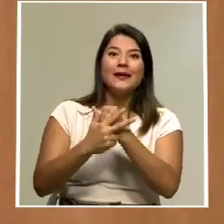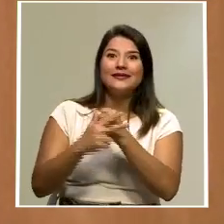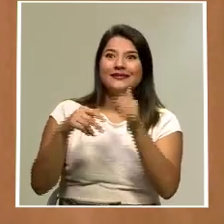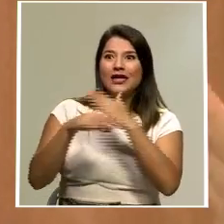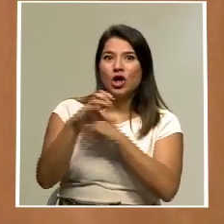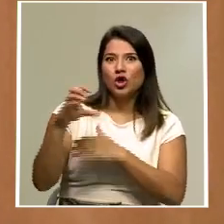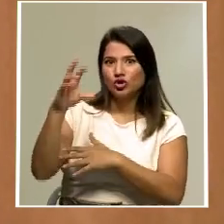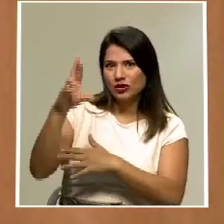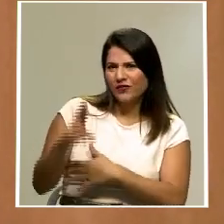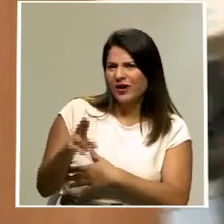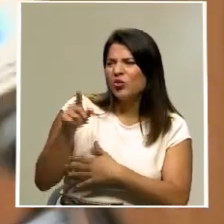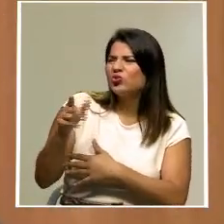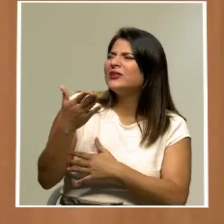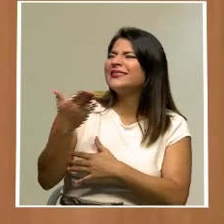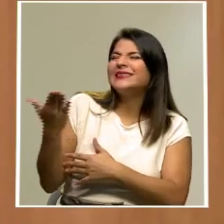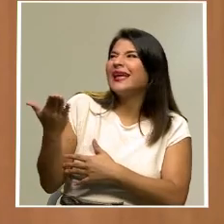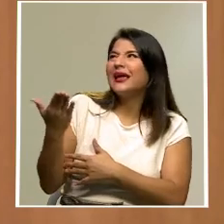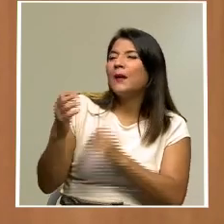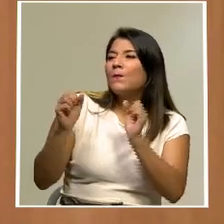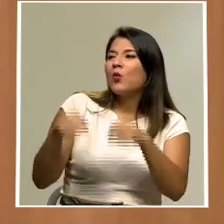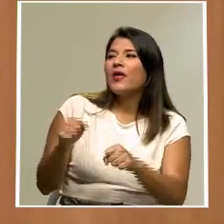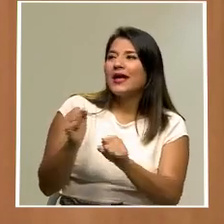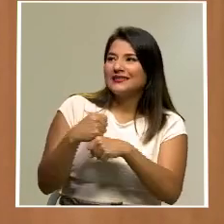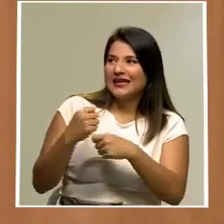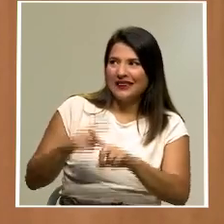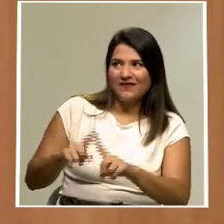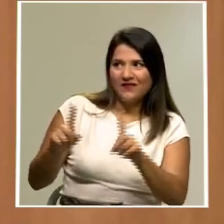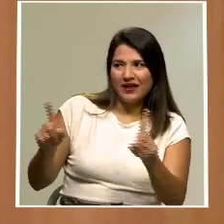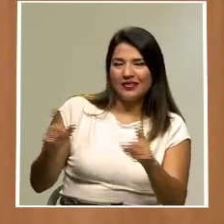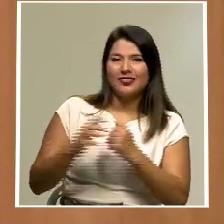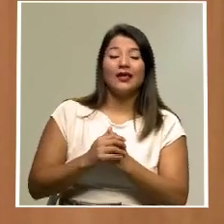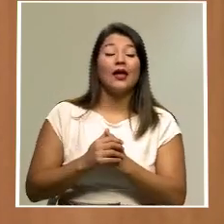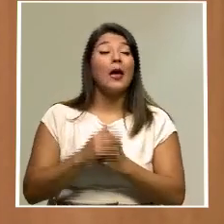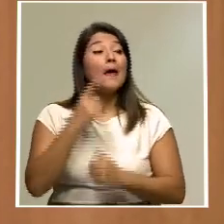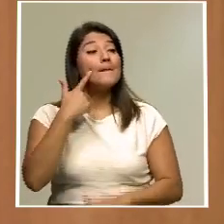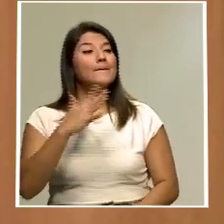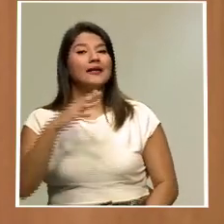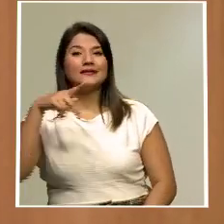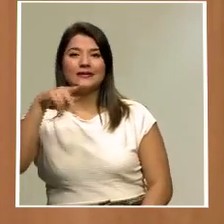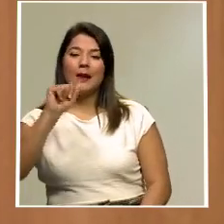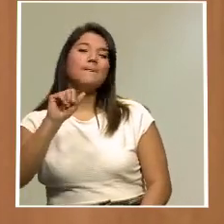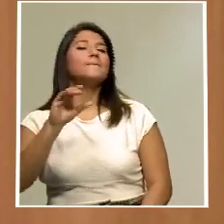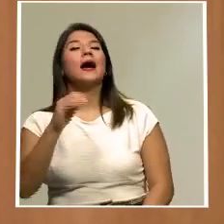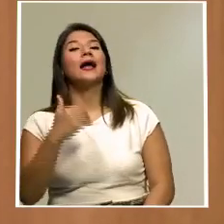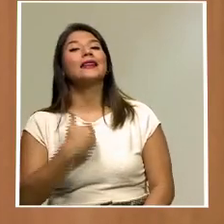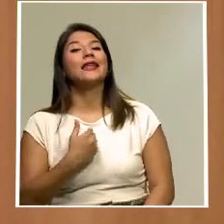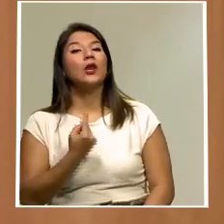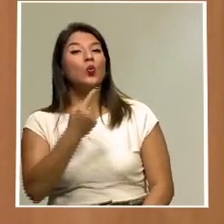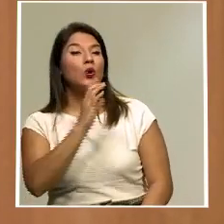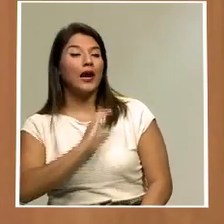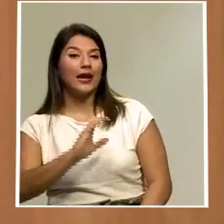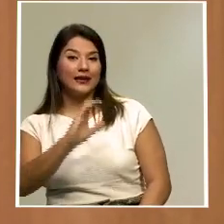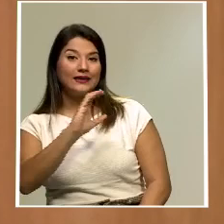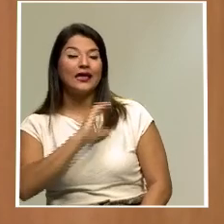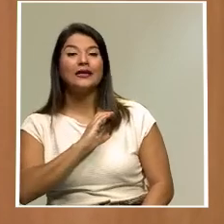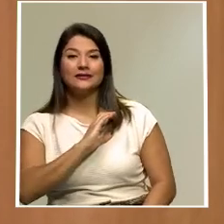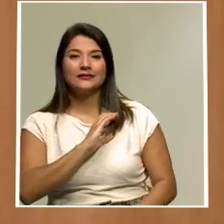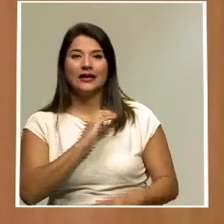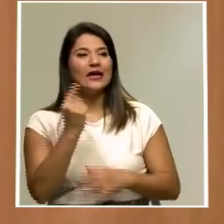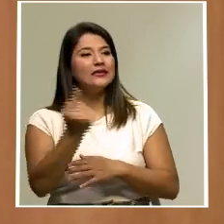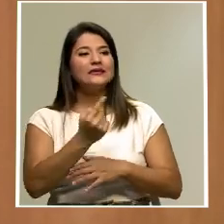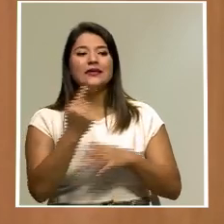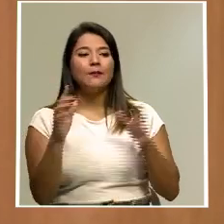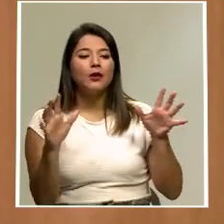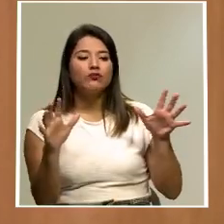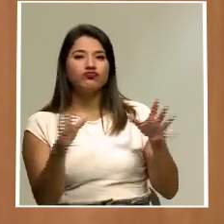hacer para lograrlo? Parece que el Partido Acción Ciudadana se ha caracterizado por ser disruptivo en el escenario de lo